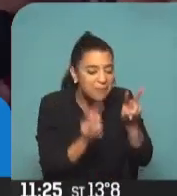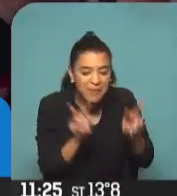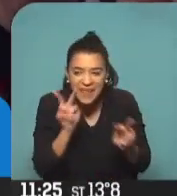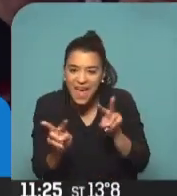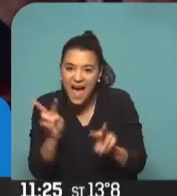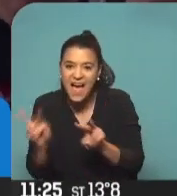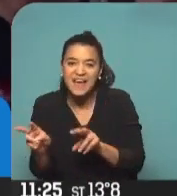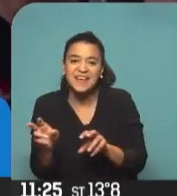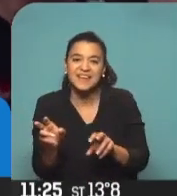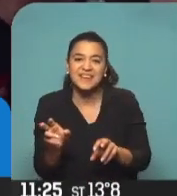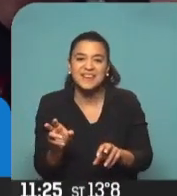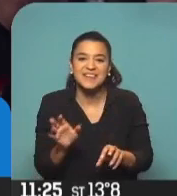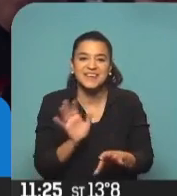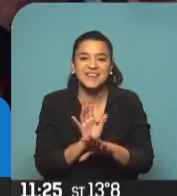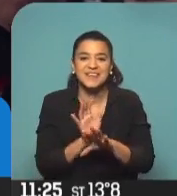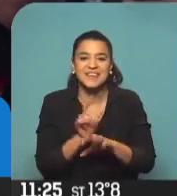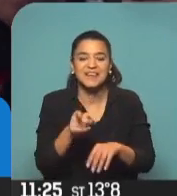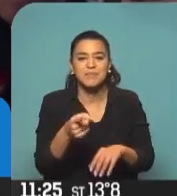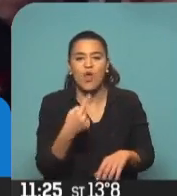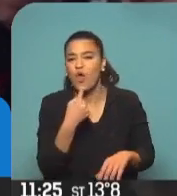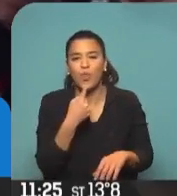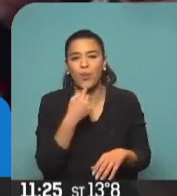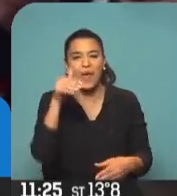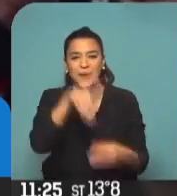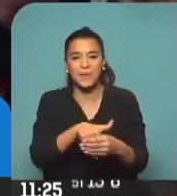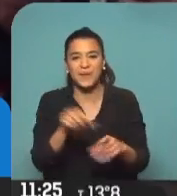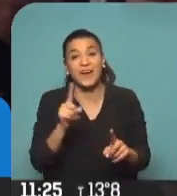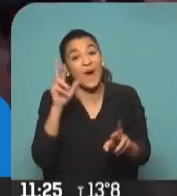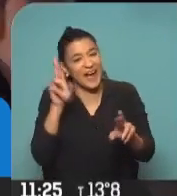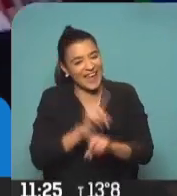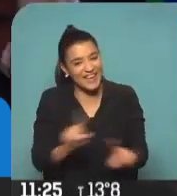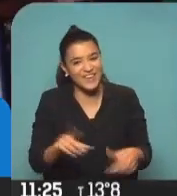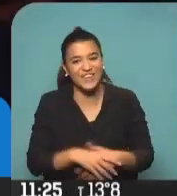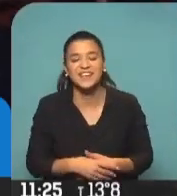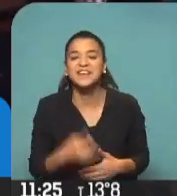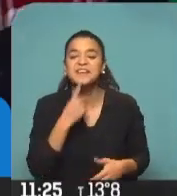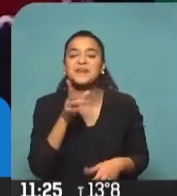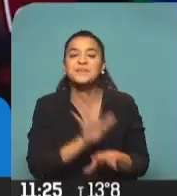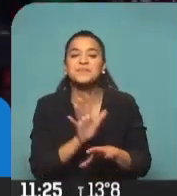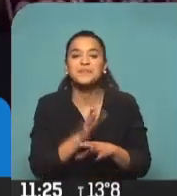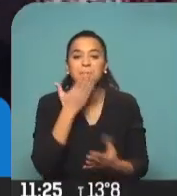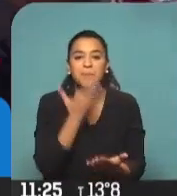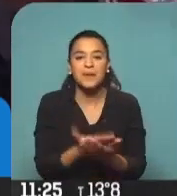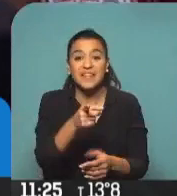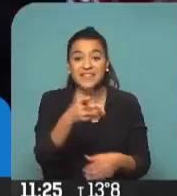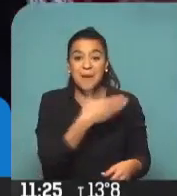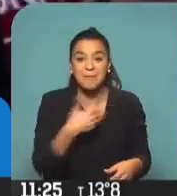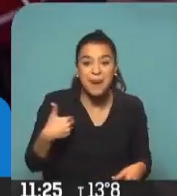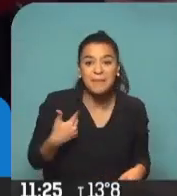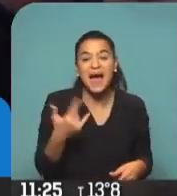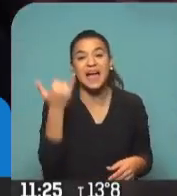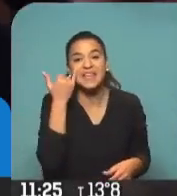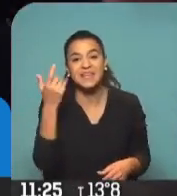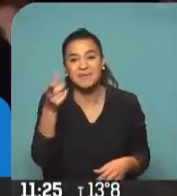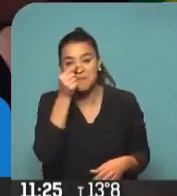mirado. Pero no, dejemos. No estaba en duda de voto, ¿no? No, espero que no. O sea, se van a ampliar las propuestas. Tenía para la gente. A la mamá y al papá en